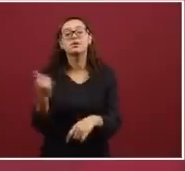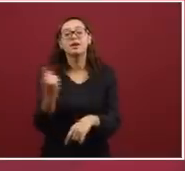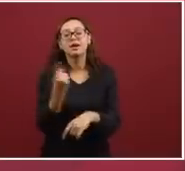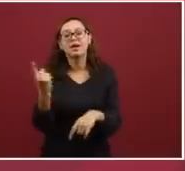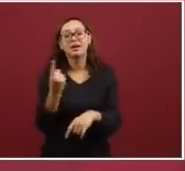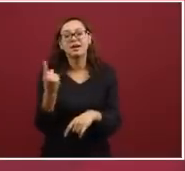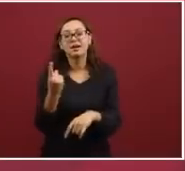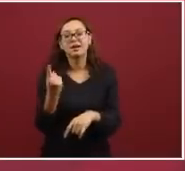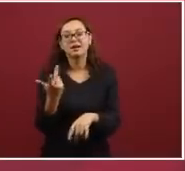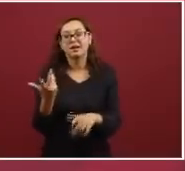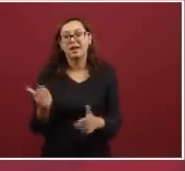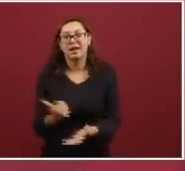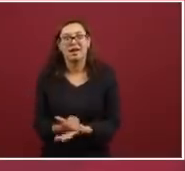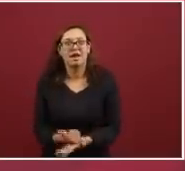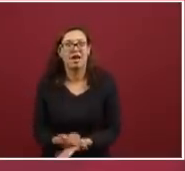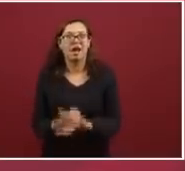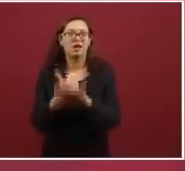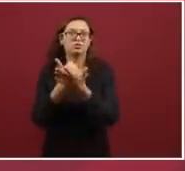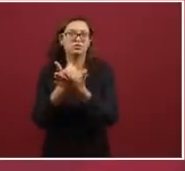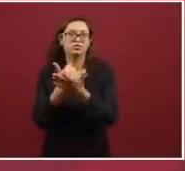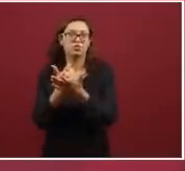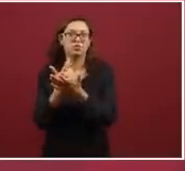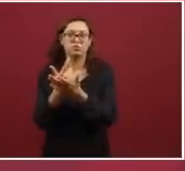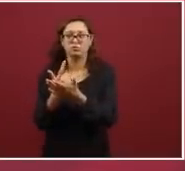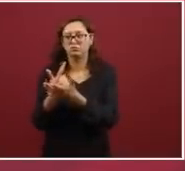terminó en desuso,